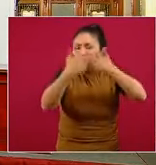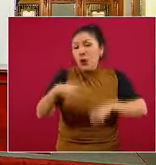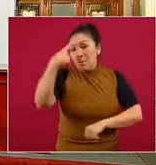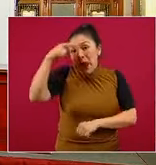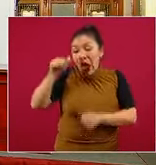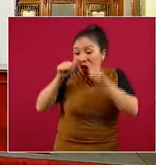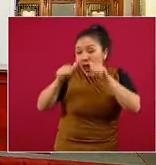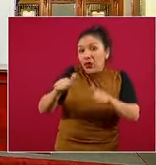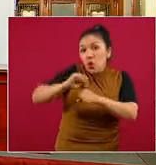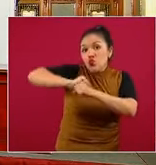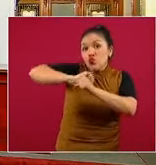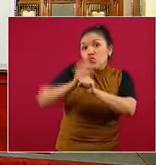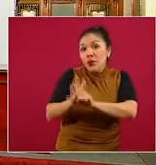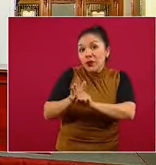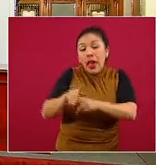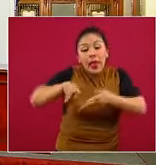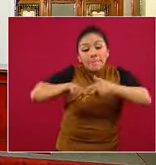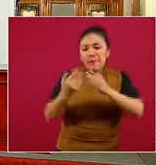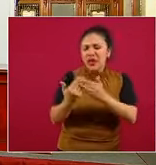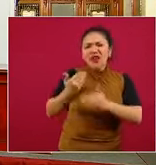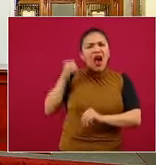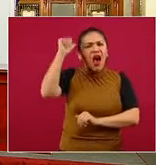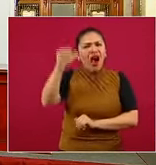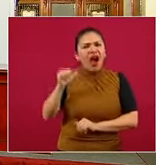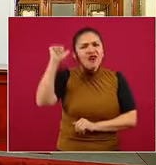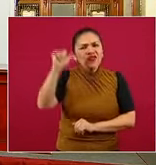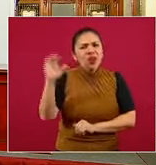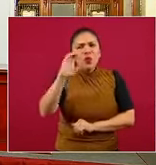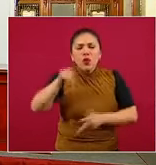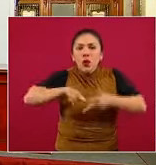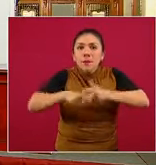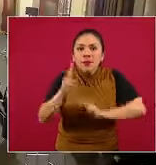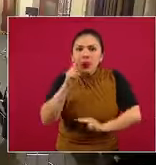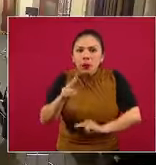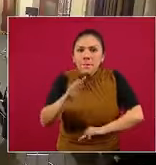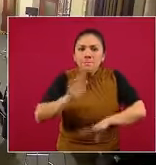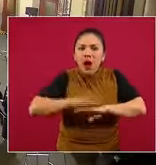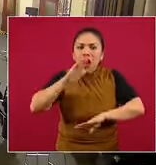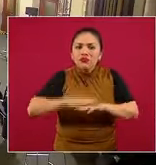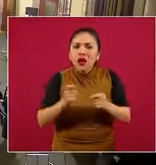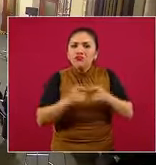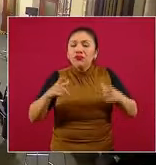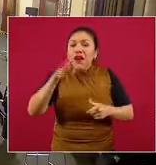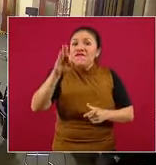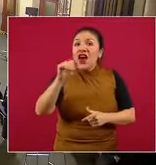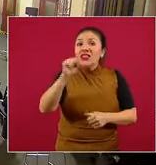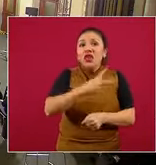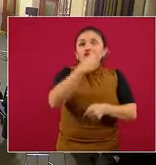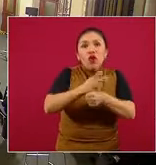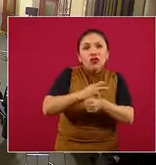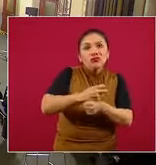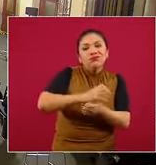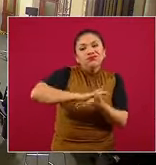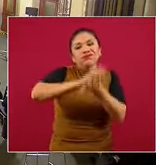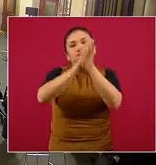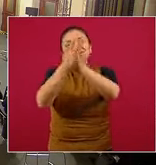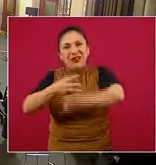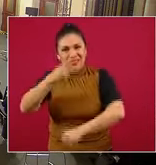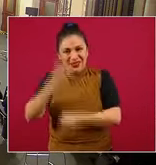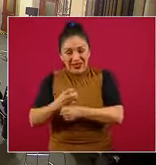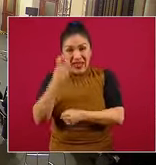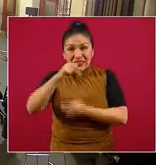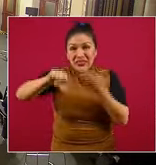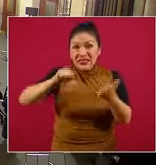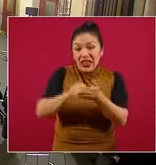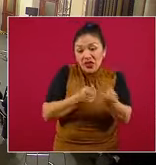COVID desde abril, cuando empezó el ascenso de la fase 2 rumbo a la fase 3. Estos centros reguladores